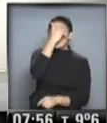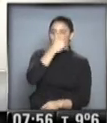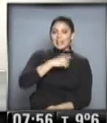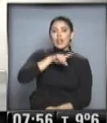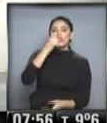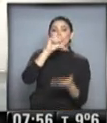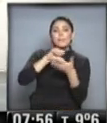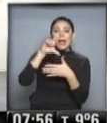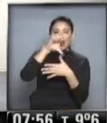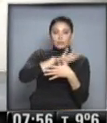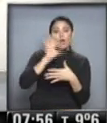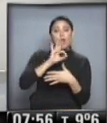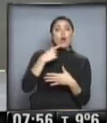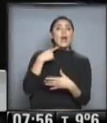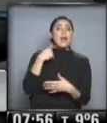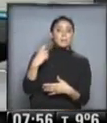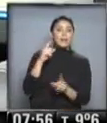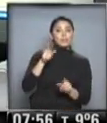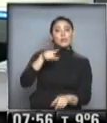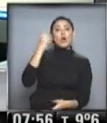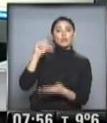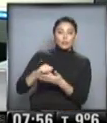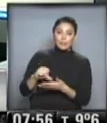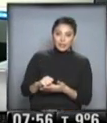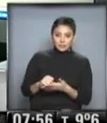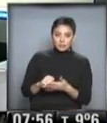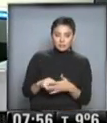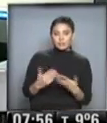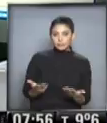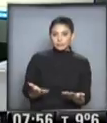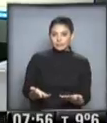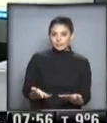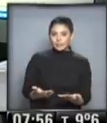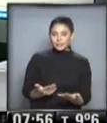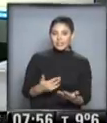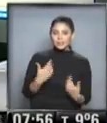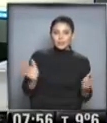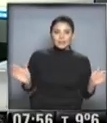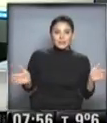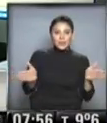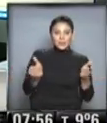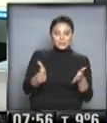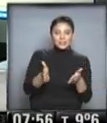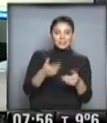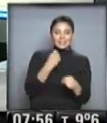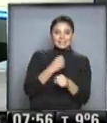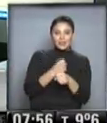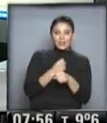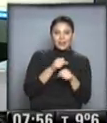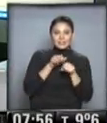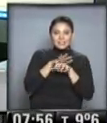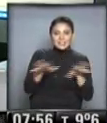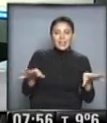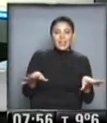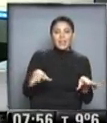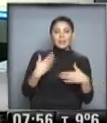ciegas de otros países latinoamericanos o que hablan español en otros países también. Entonces, esto sobre todo fomenta mucho el trabajo en red, la